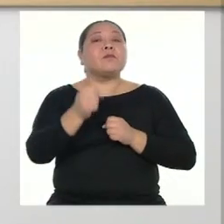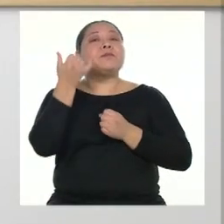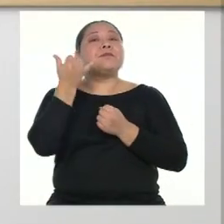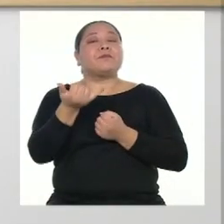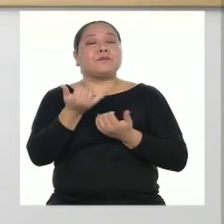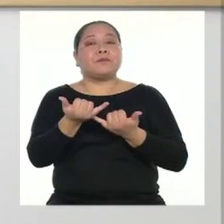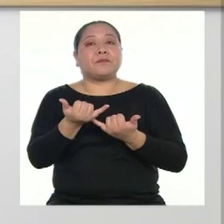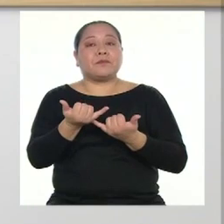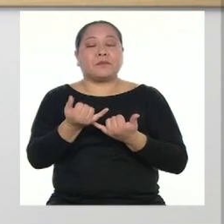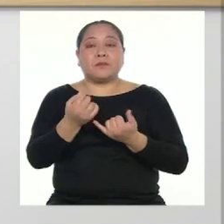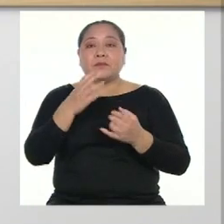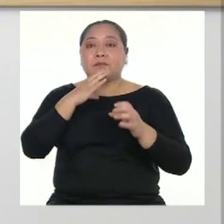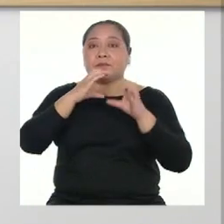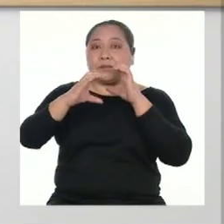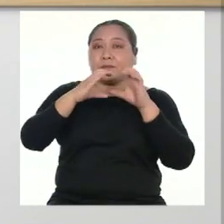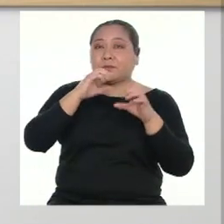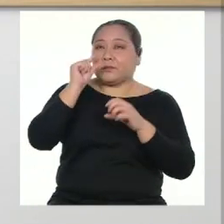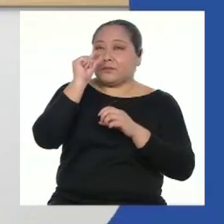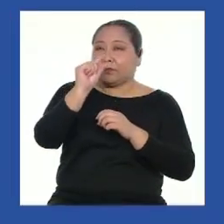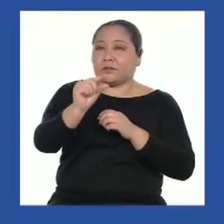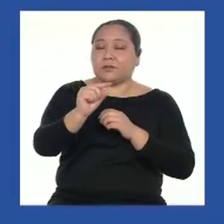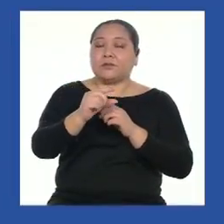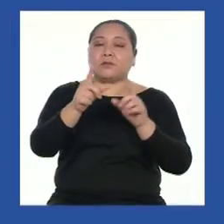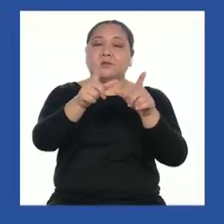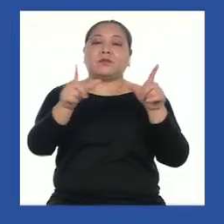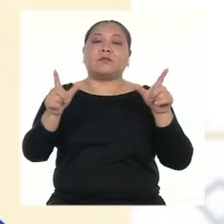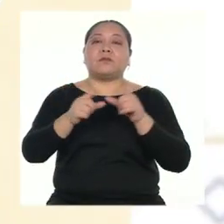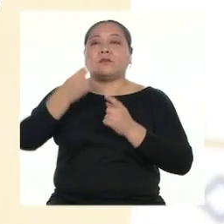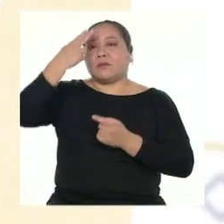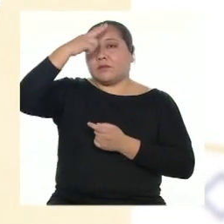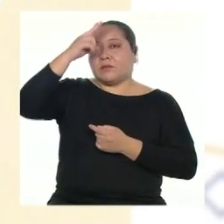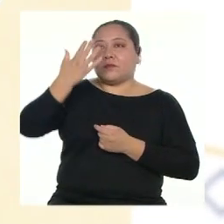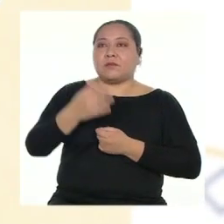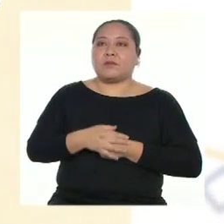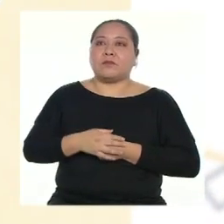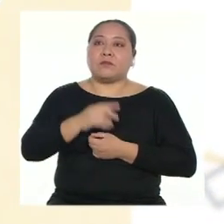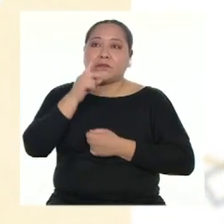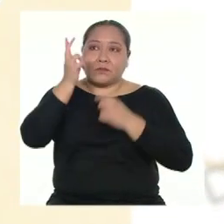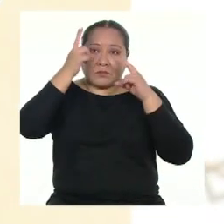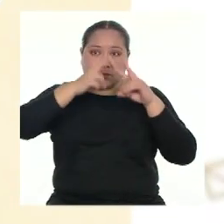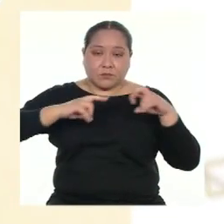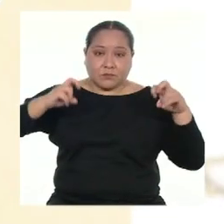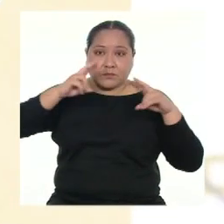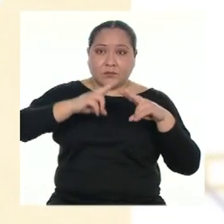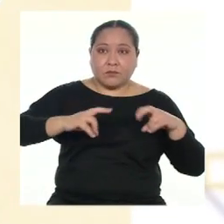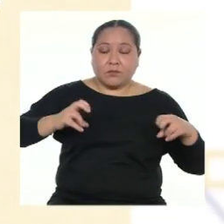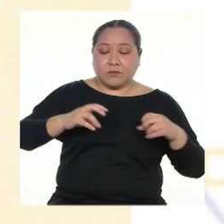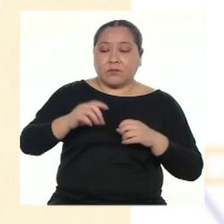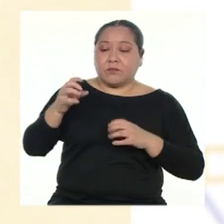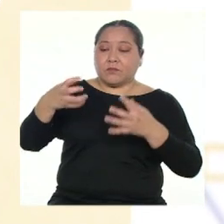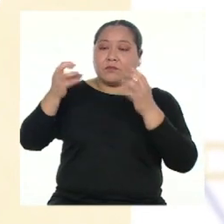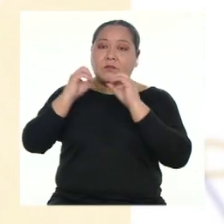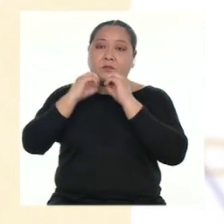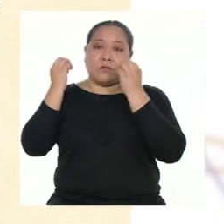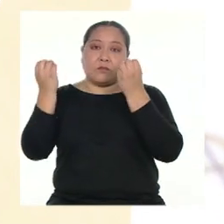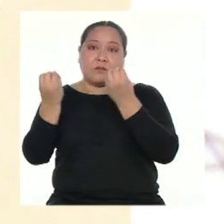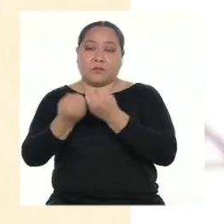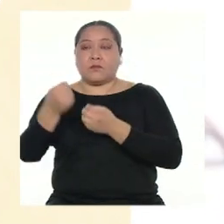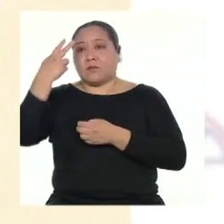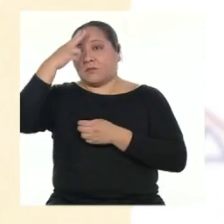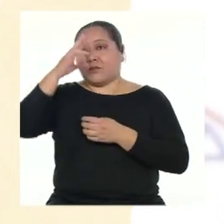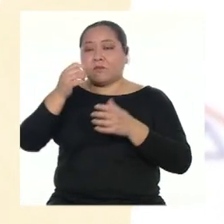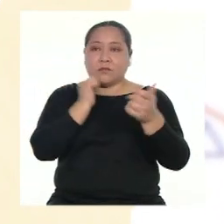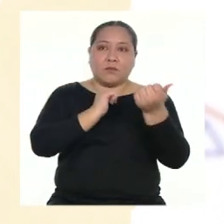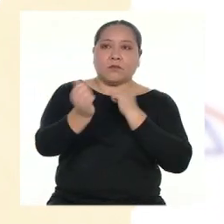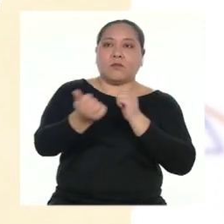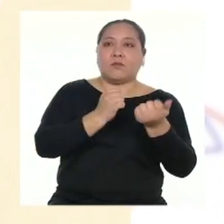vamos a hablar por un momento de la Ciudad de México. Un estudio del Instituto Mexicano para la